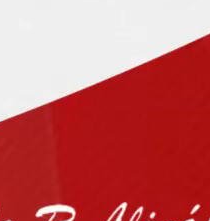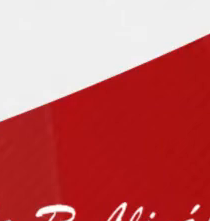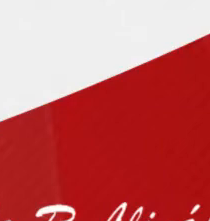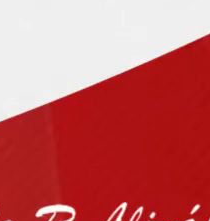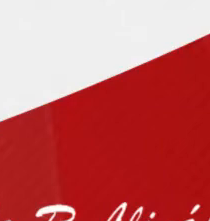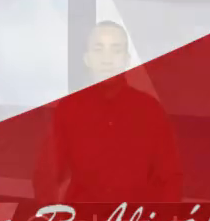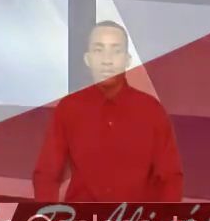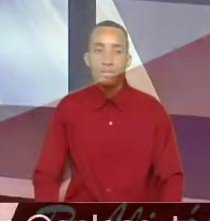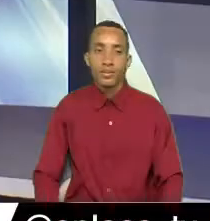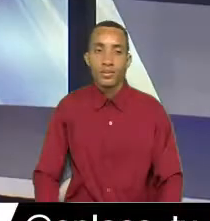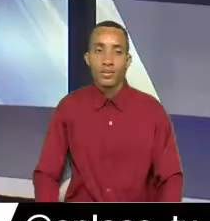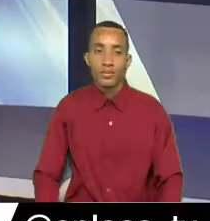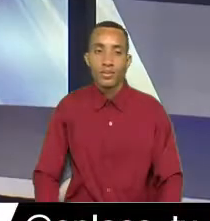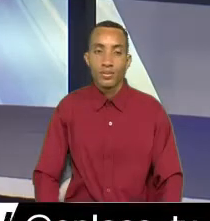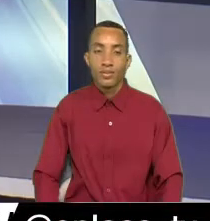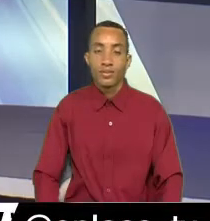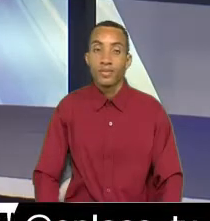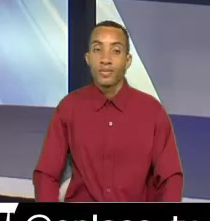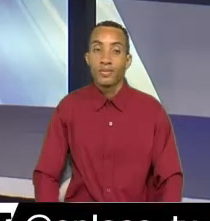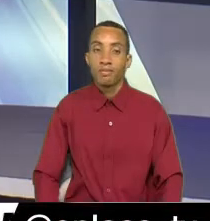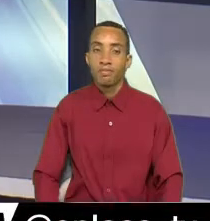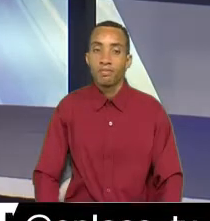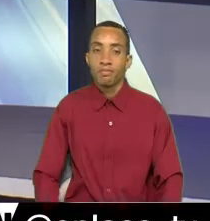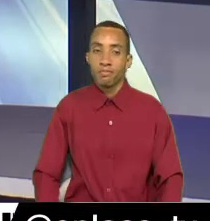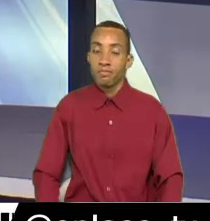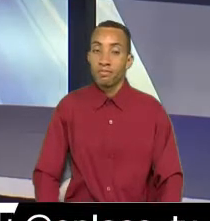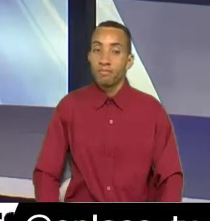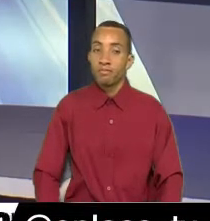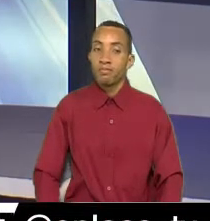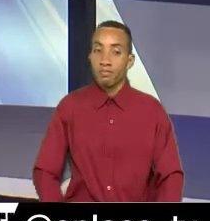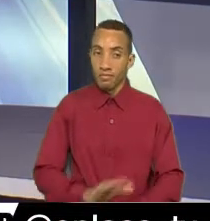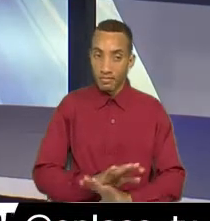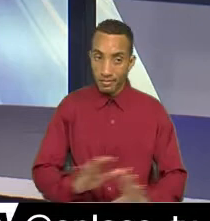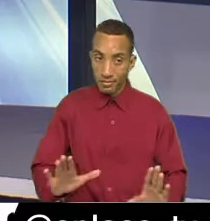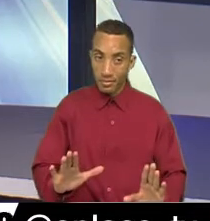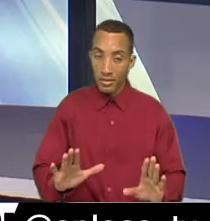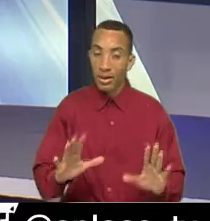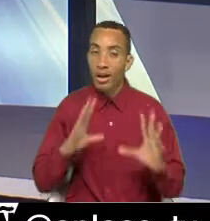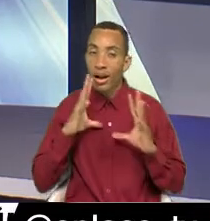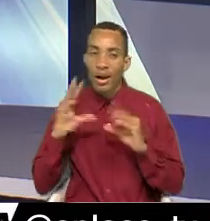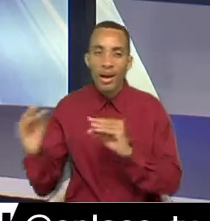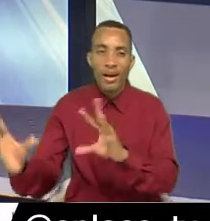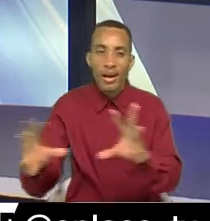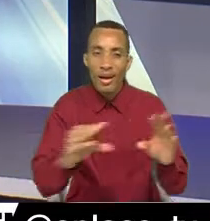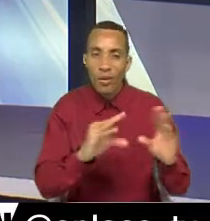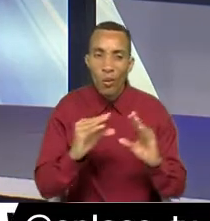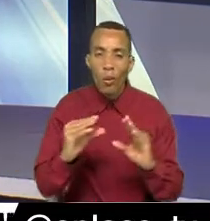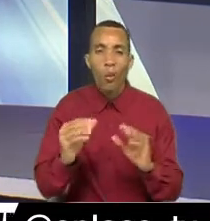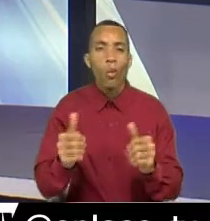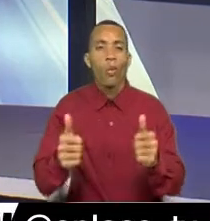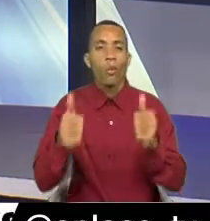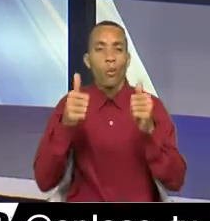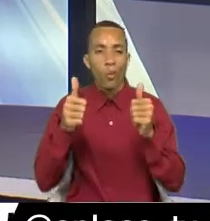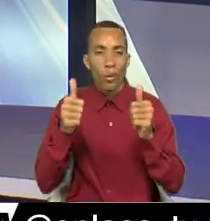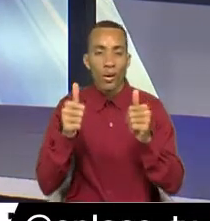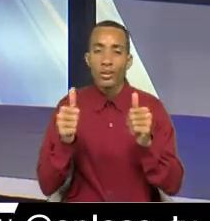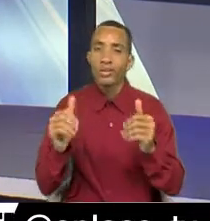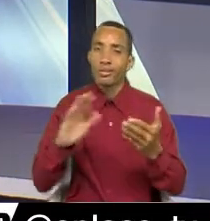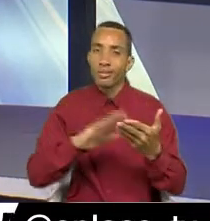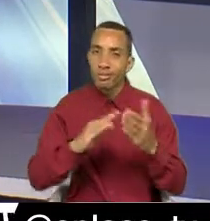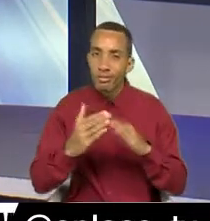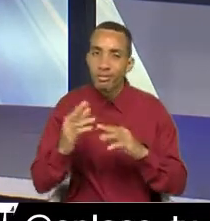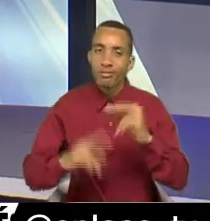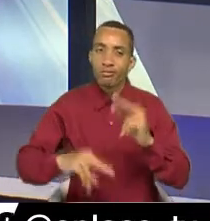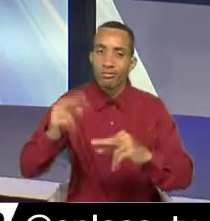superior. Concluyó con éxito en Barranca Bermeja el conversatorio denominado Apuesta para la Construcción de la Paz, en el que